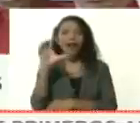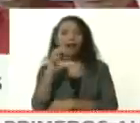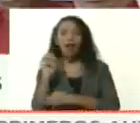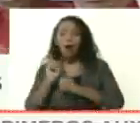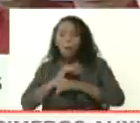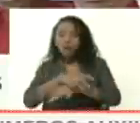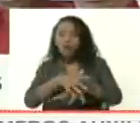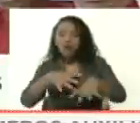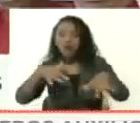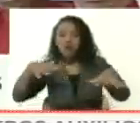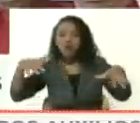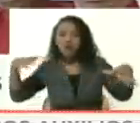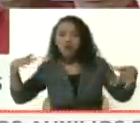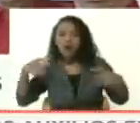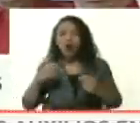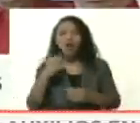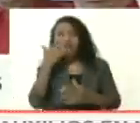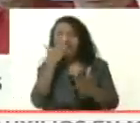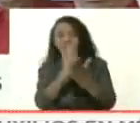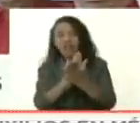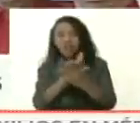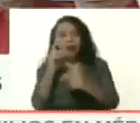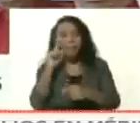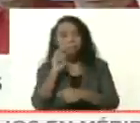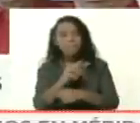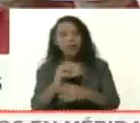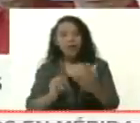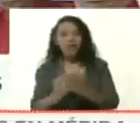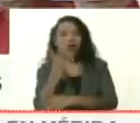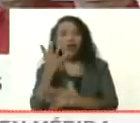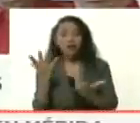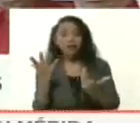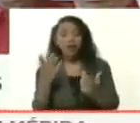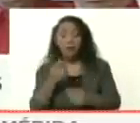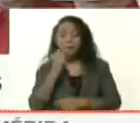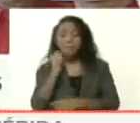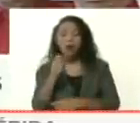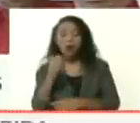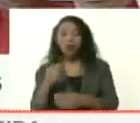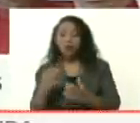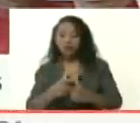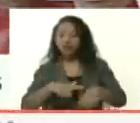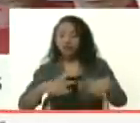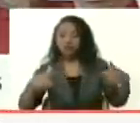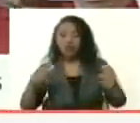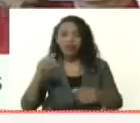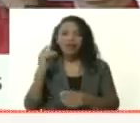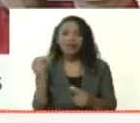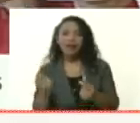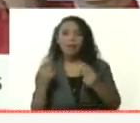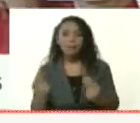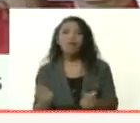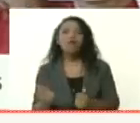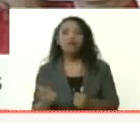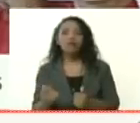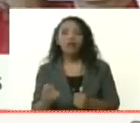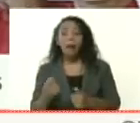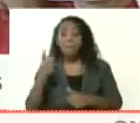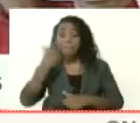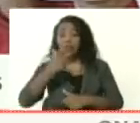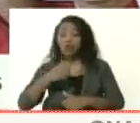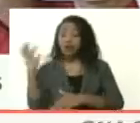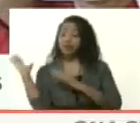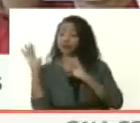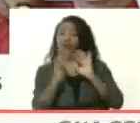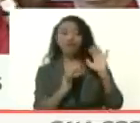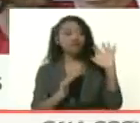llenamos nosotros el frente de Miraflores? En nada. Eso fue así, y venía la gente por todos lados. Era